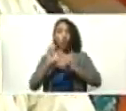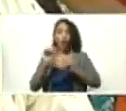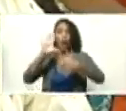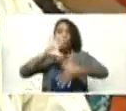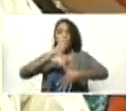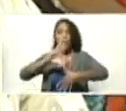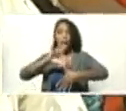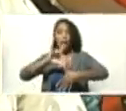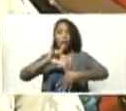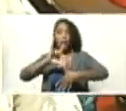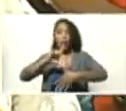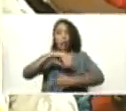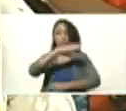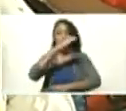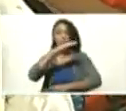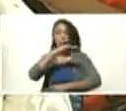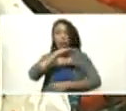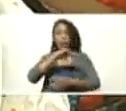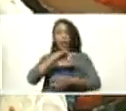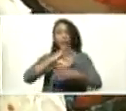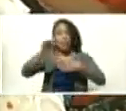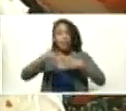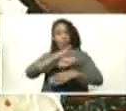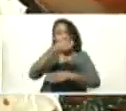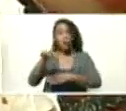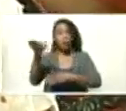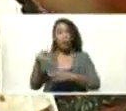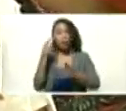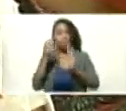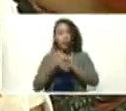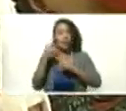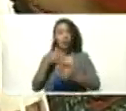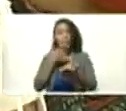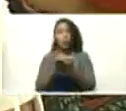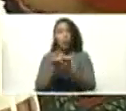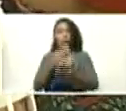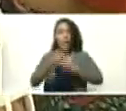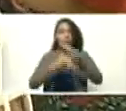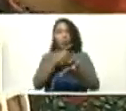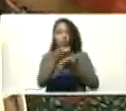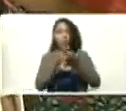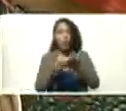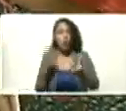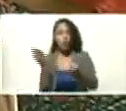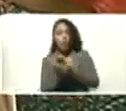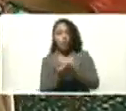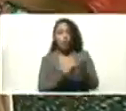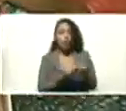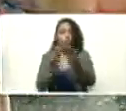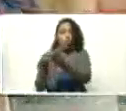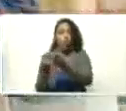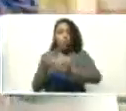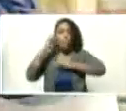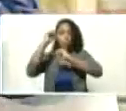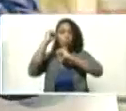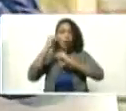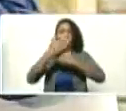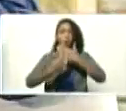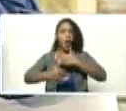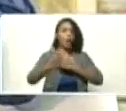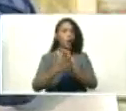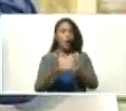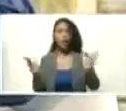y el Caribe, y estoy de acuerdo en la propuesta que me hacen en el documento de llevar estas manifestaciones a lo largo y ancho